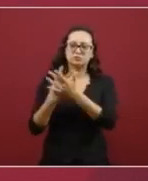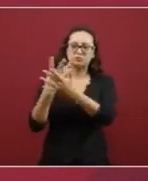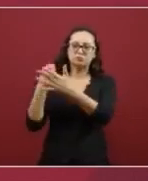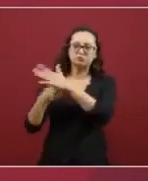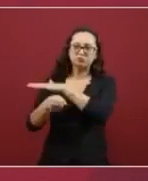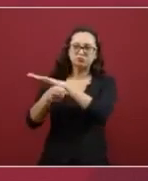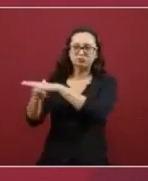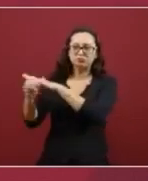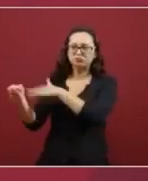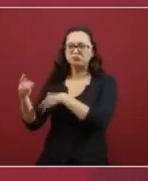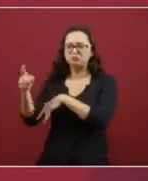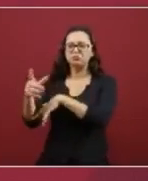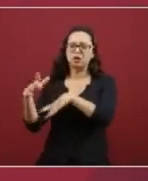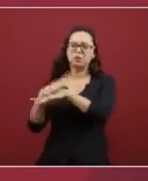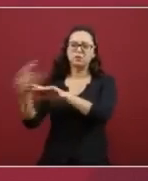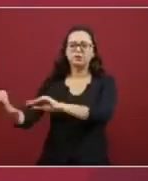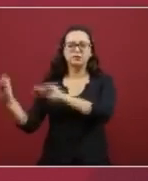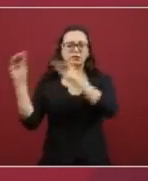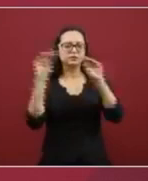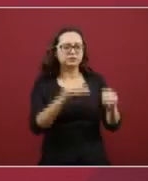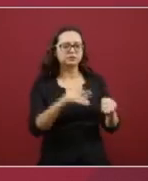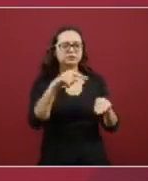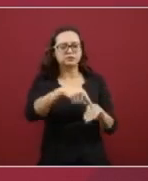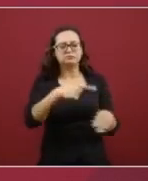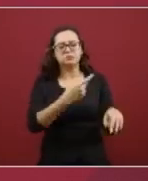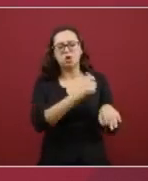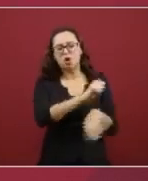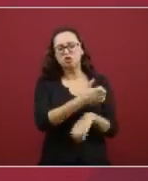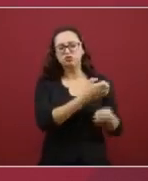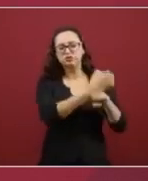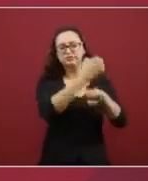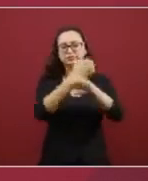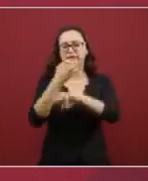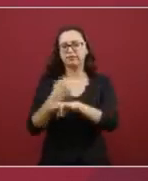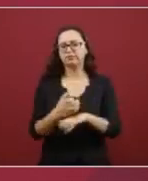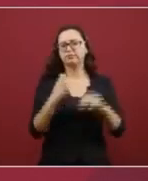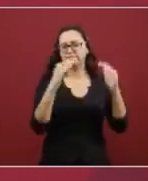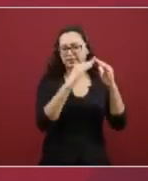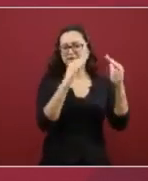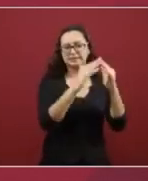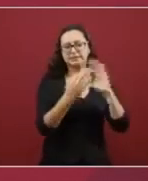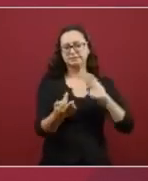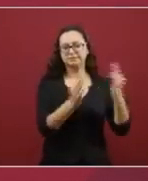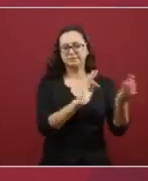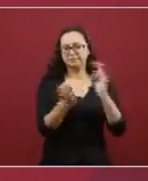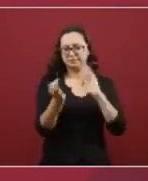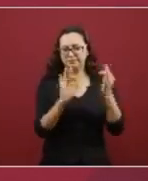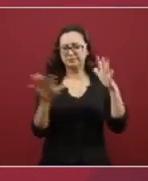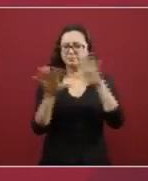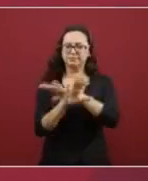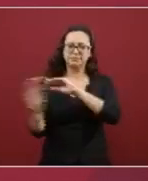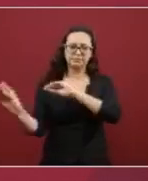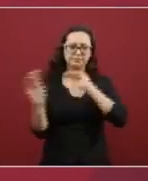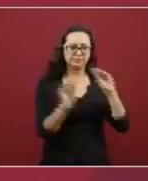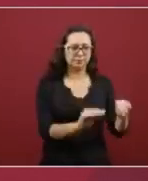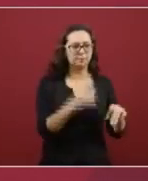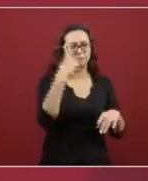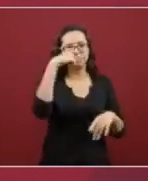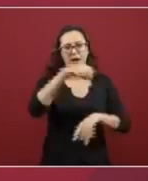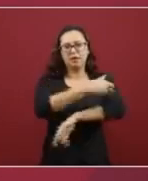es acercarlos a sus lugares de origen, a donde están sus